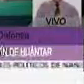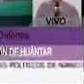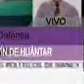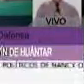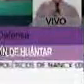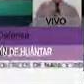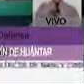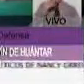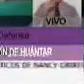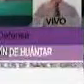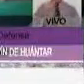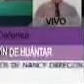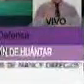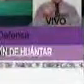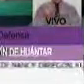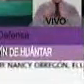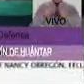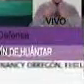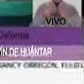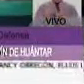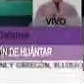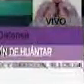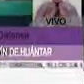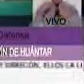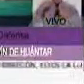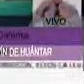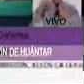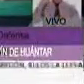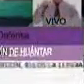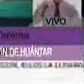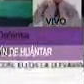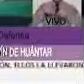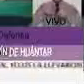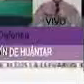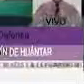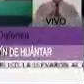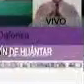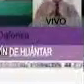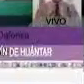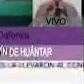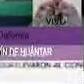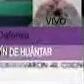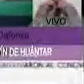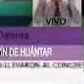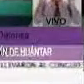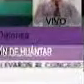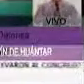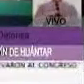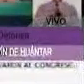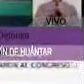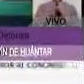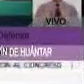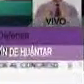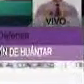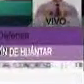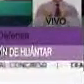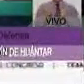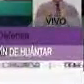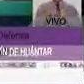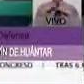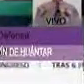de veras que en este contexto político, este escándalo pretenda